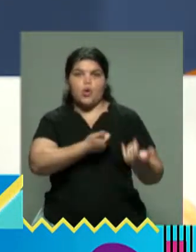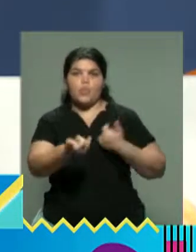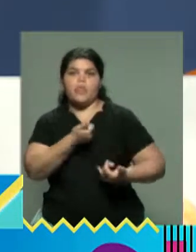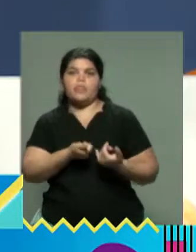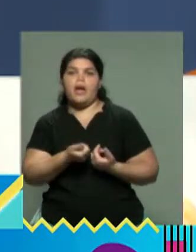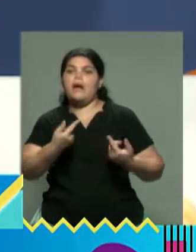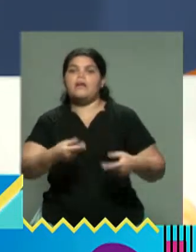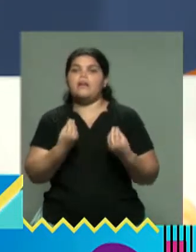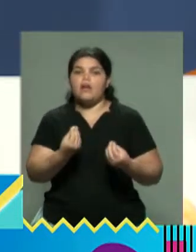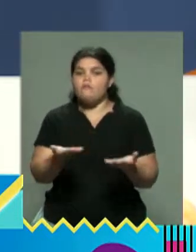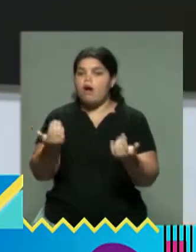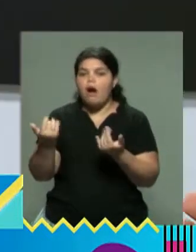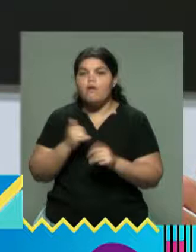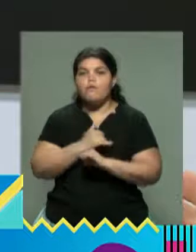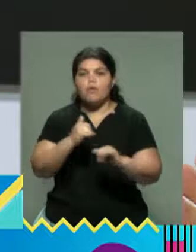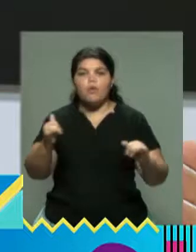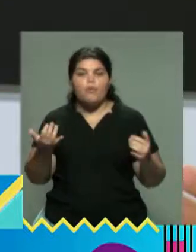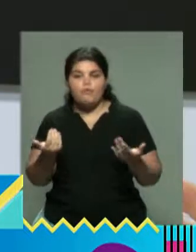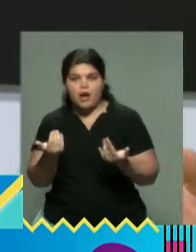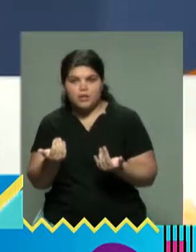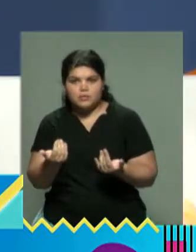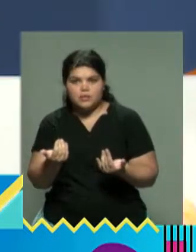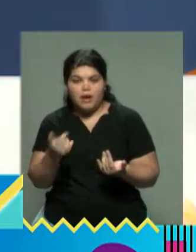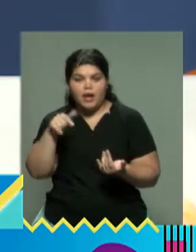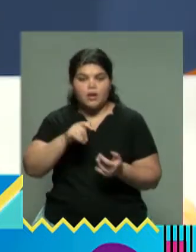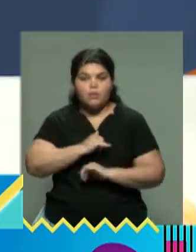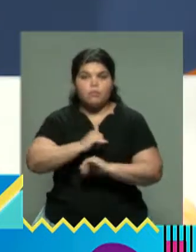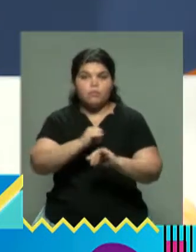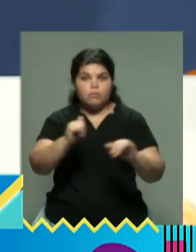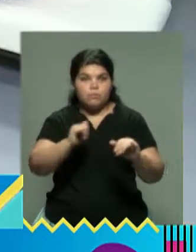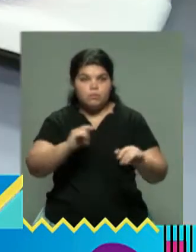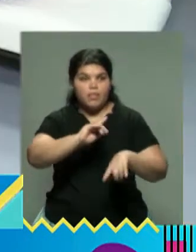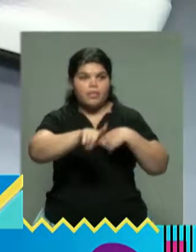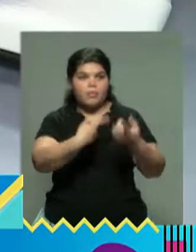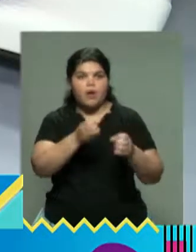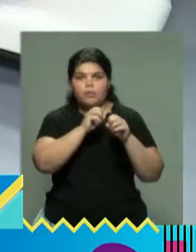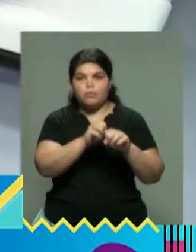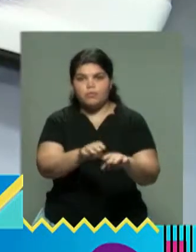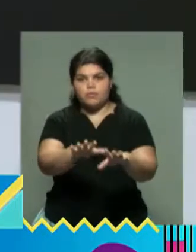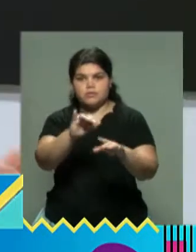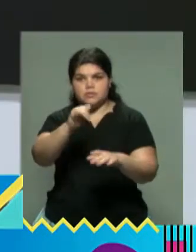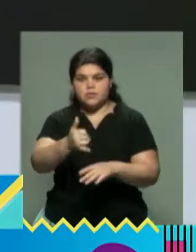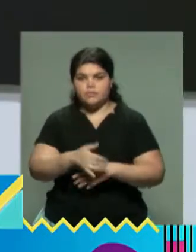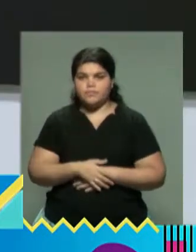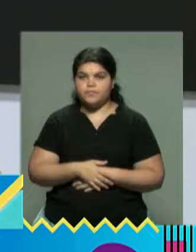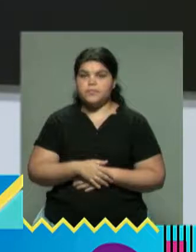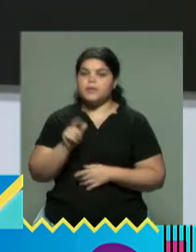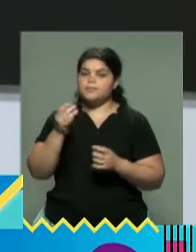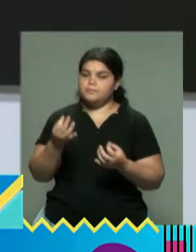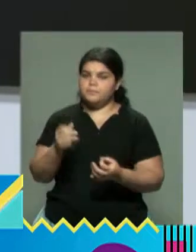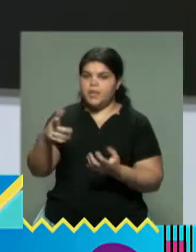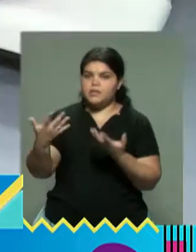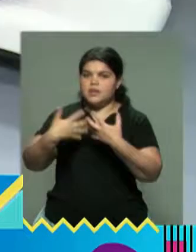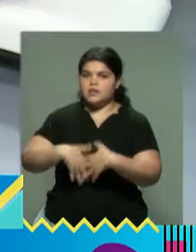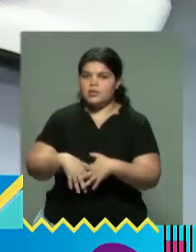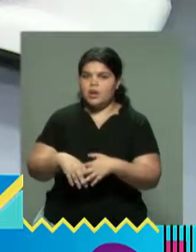deslinde de responsabilidades, los seguros, para poder realizar estas actividades. Cuéntenos un poquito acerca de eso, qué significa,